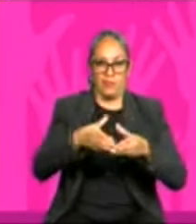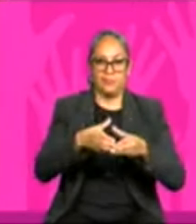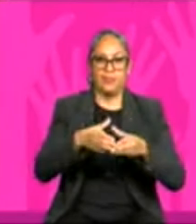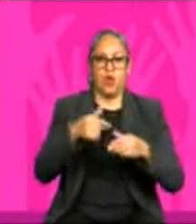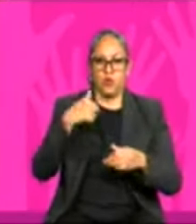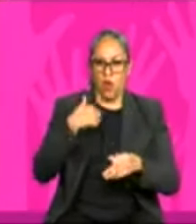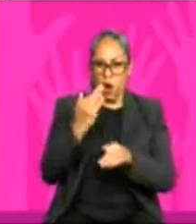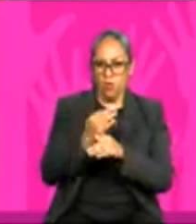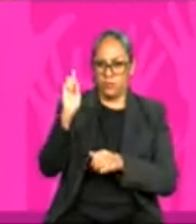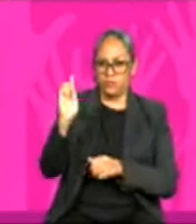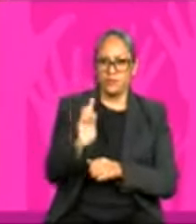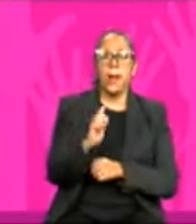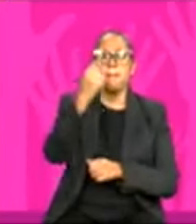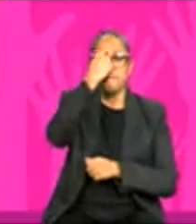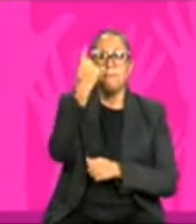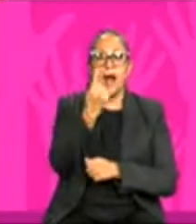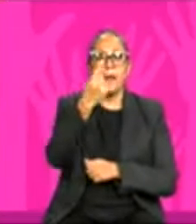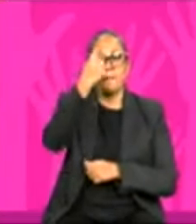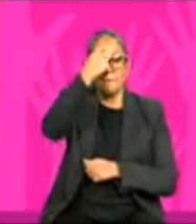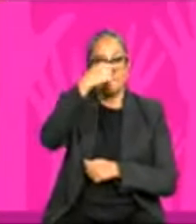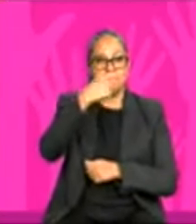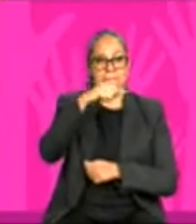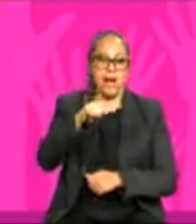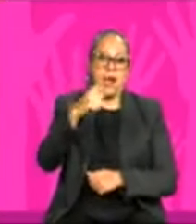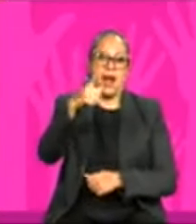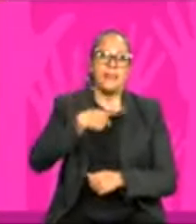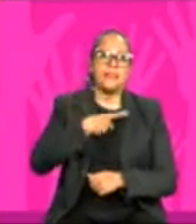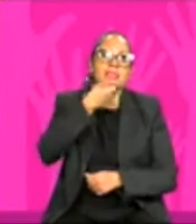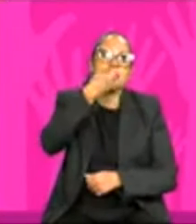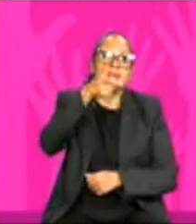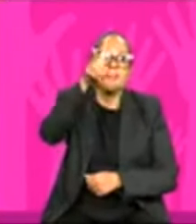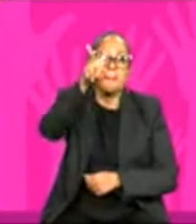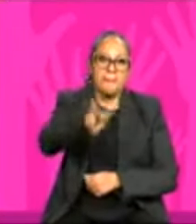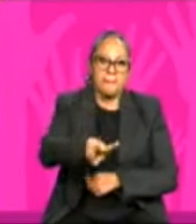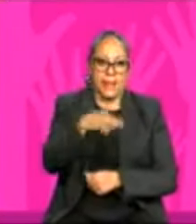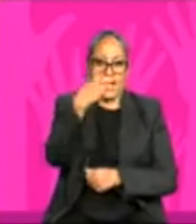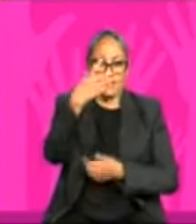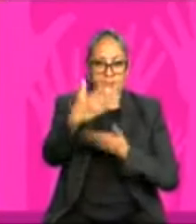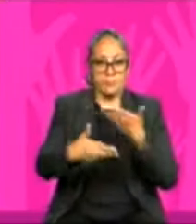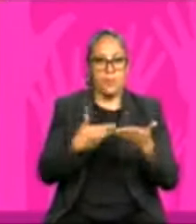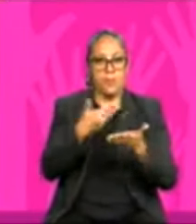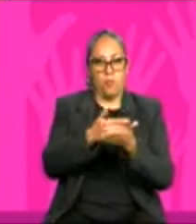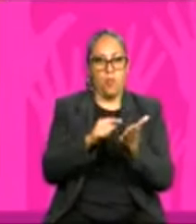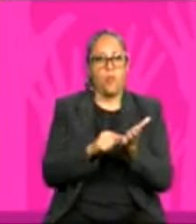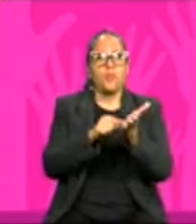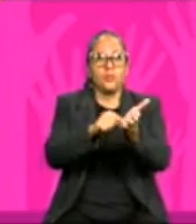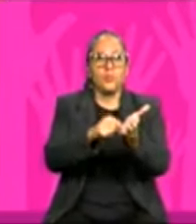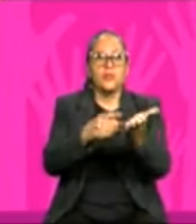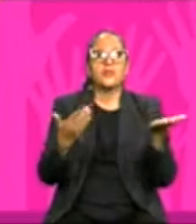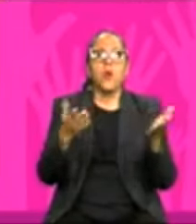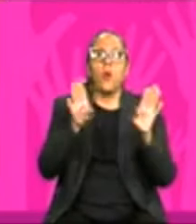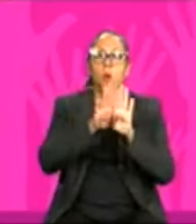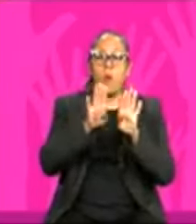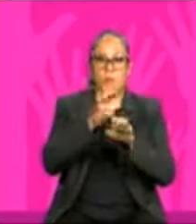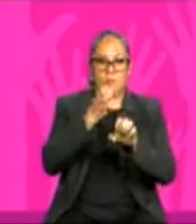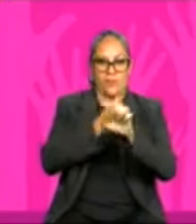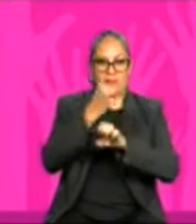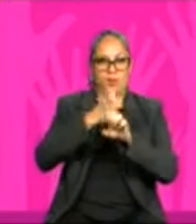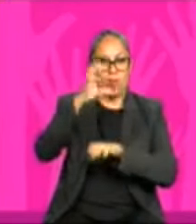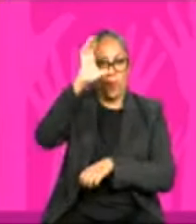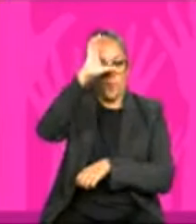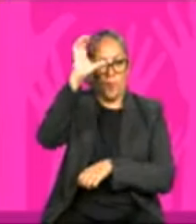eso, yo vengo a decirles la verdad, a demostrarles con propuestas y datos cómo Morelos sí o sí